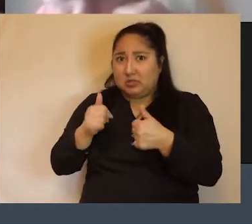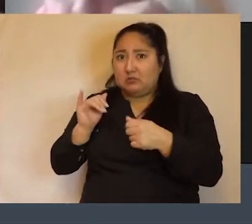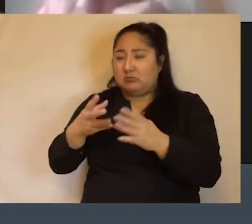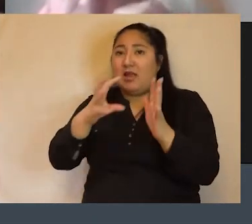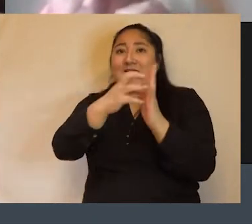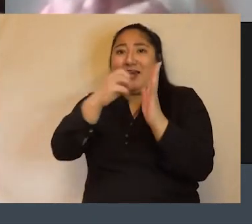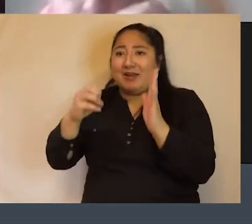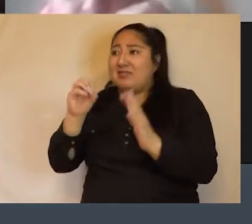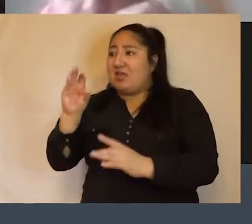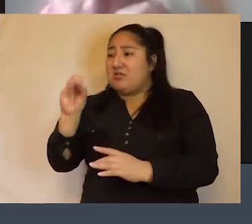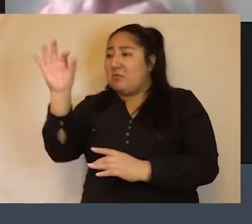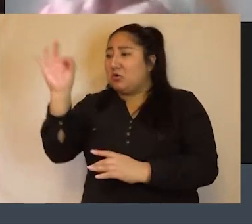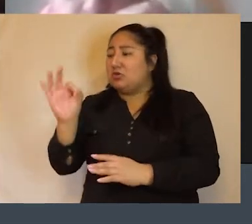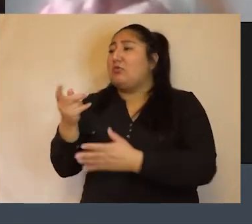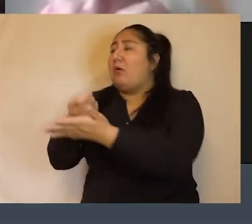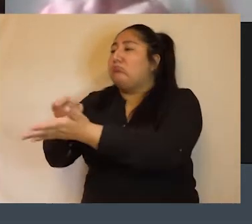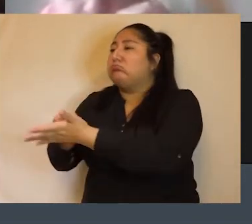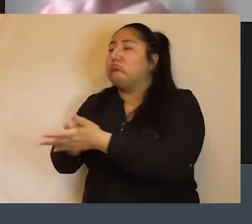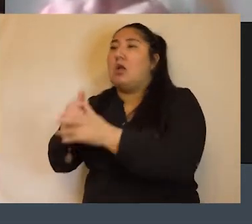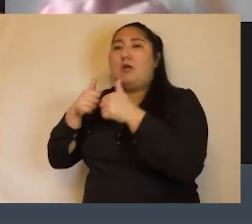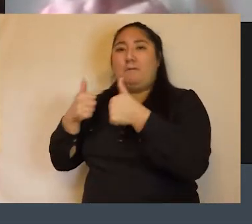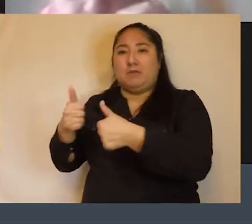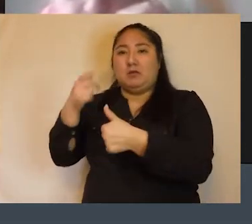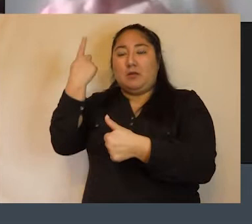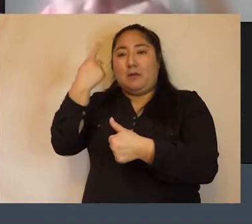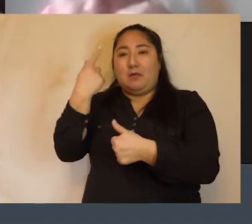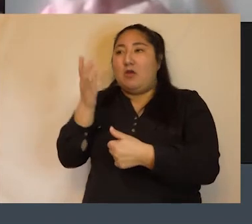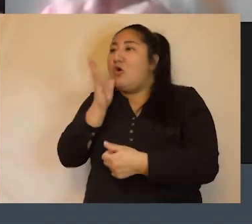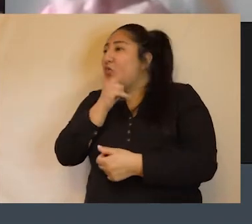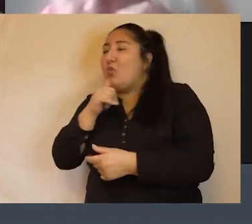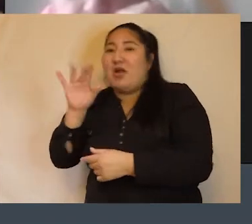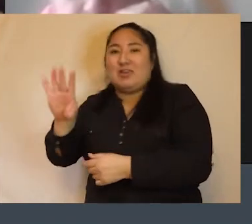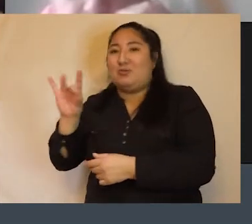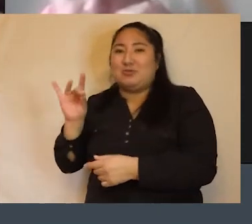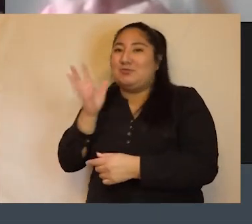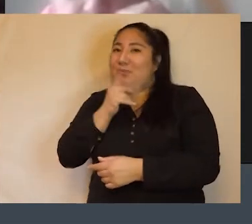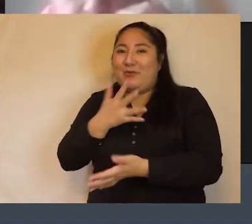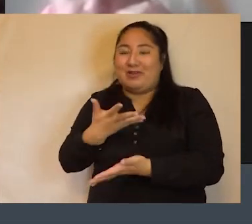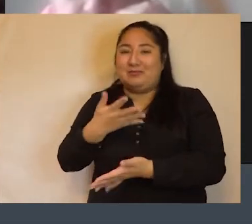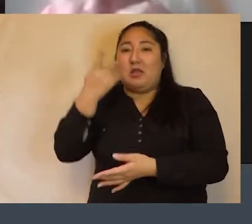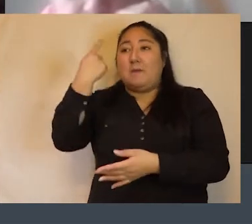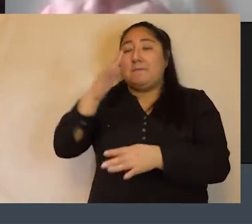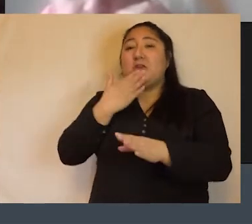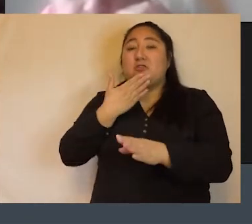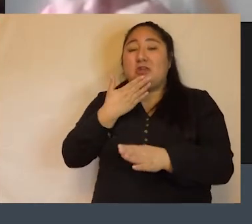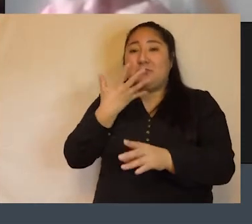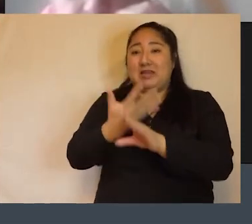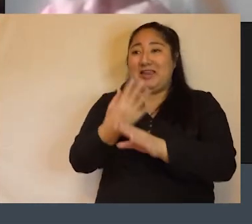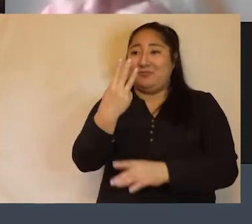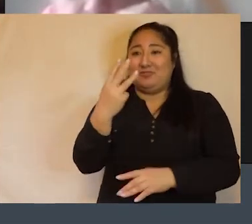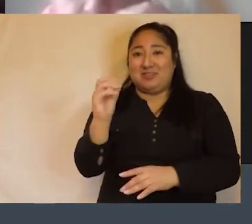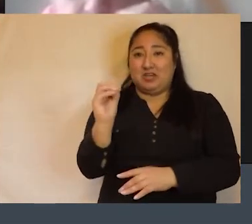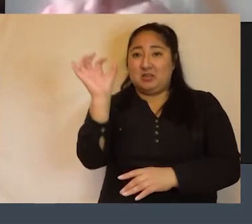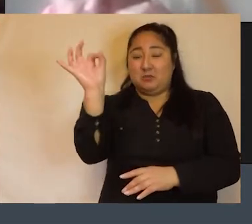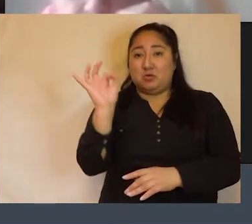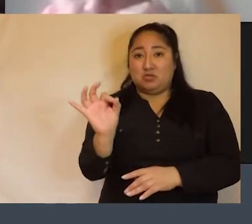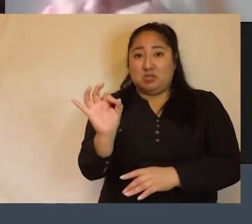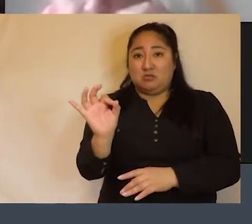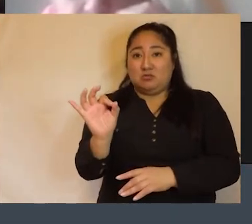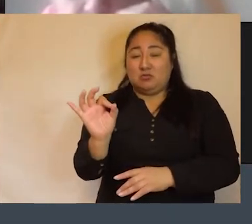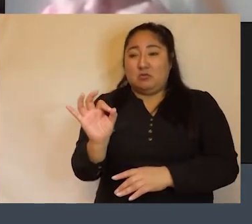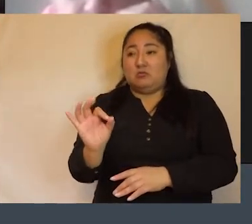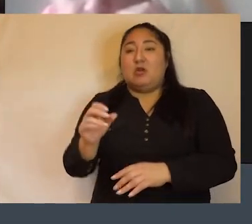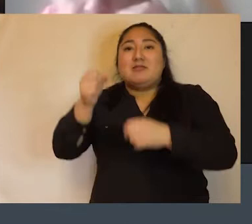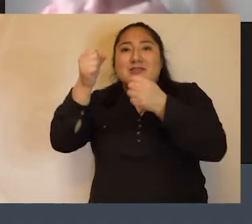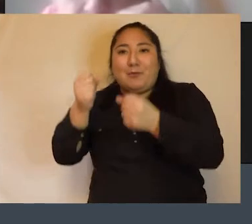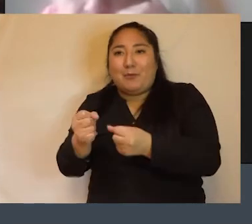supuesto que no tienes las opciones. Pero existe otro 30% que sí tiene opciones y que también se le recomienda retirar. Y